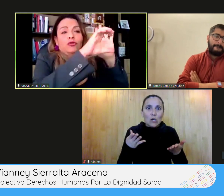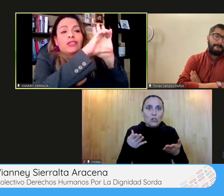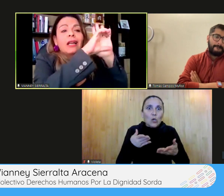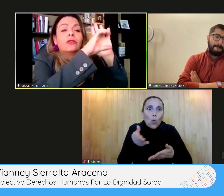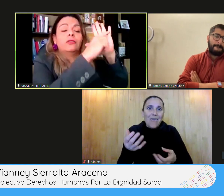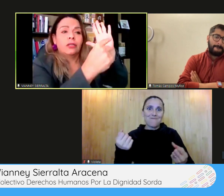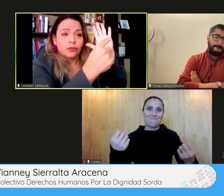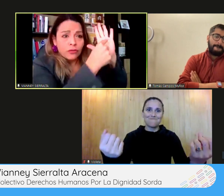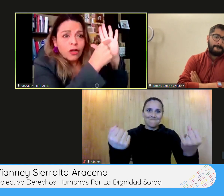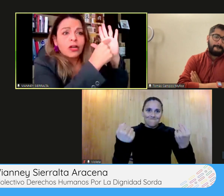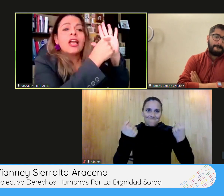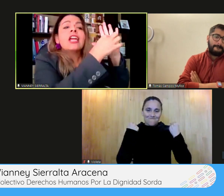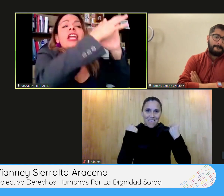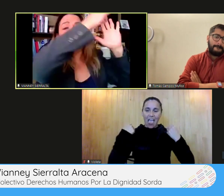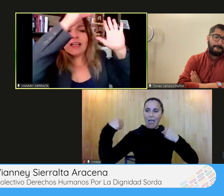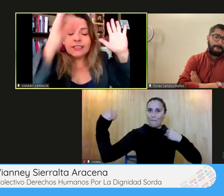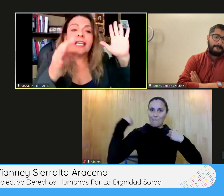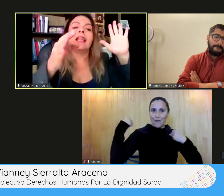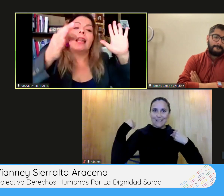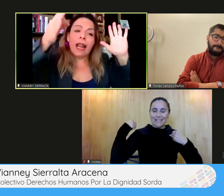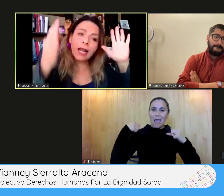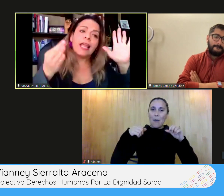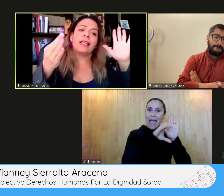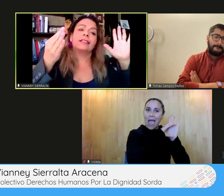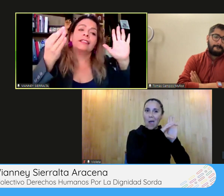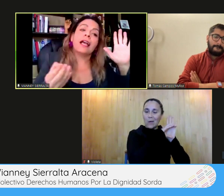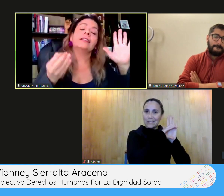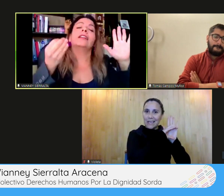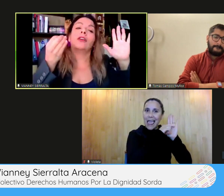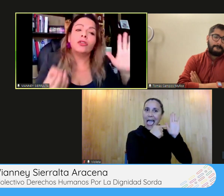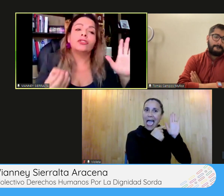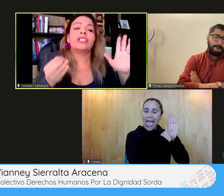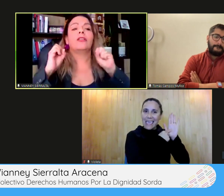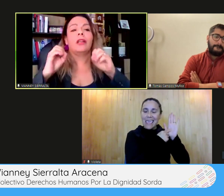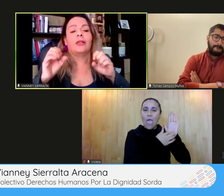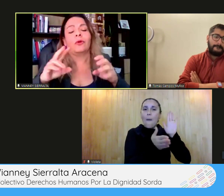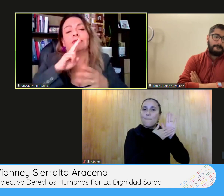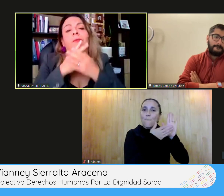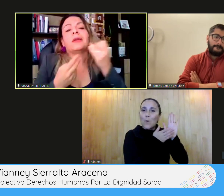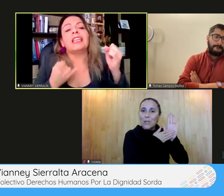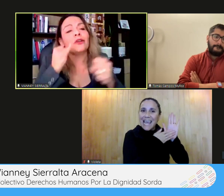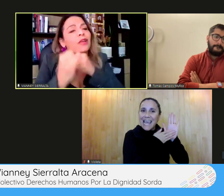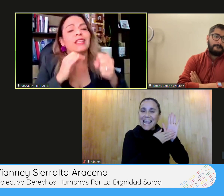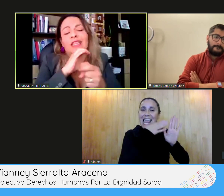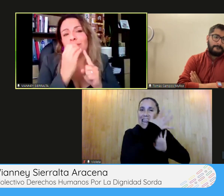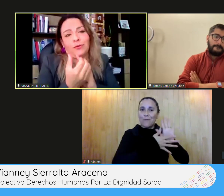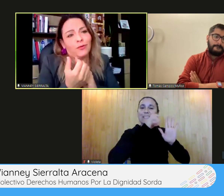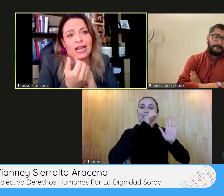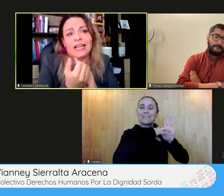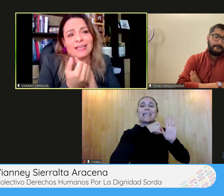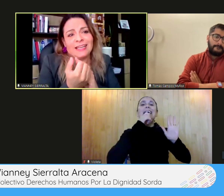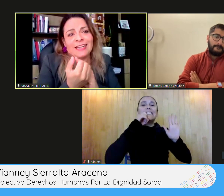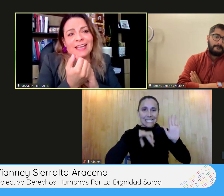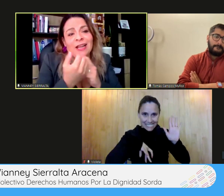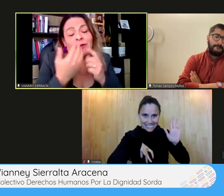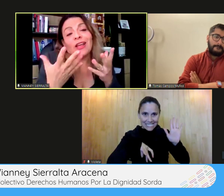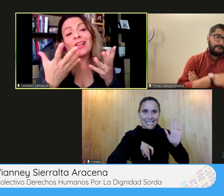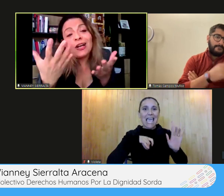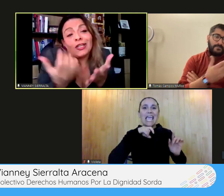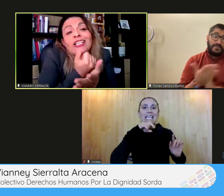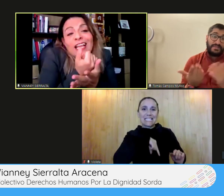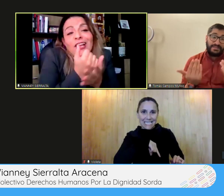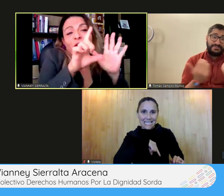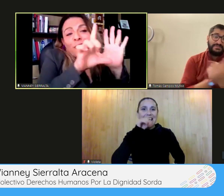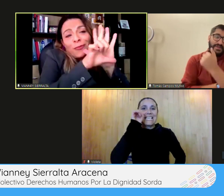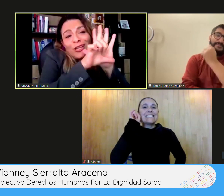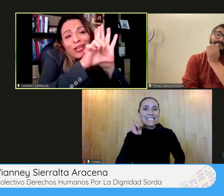para usar la Constitución y decir las leyes se hacen reconociendo la educación bilingüe e intercultural. Una de